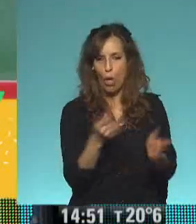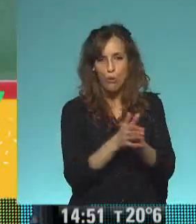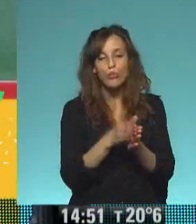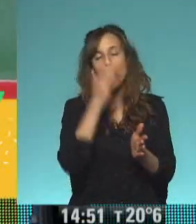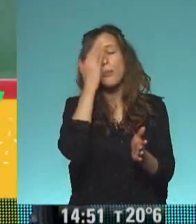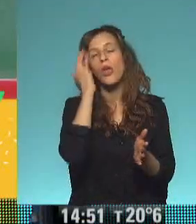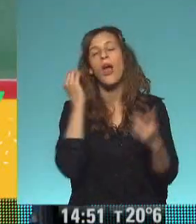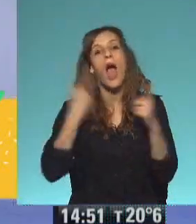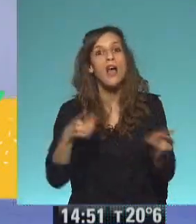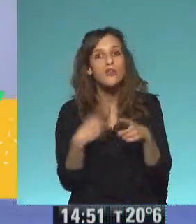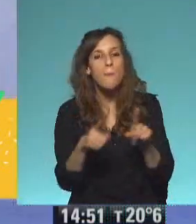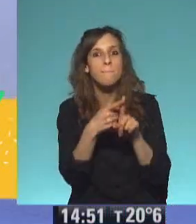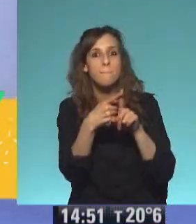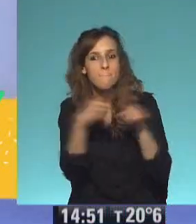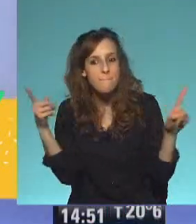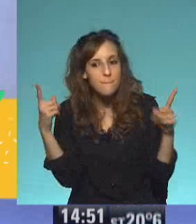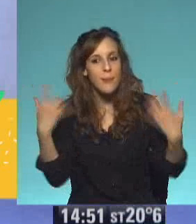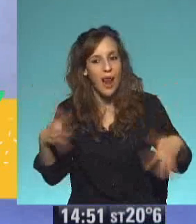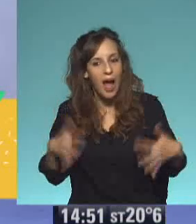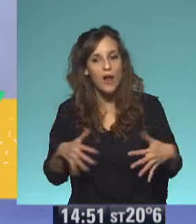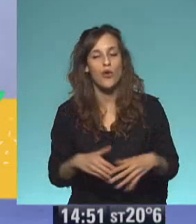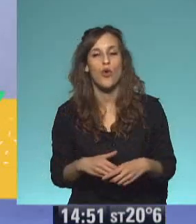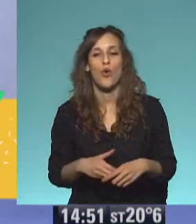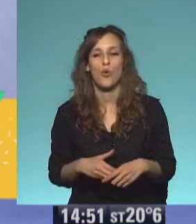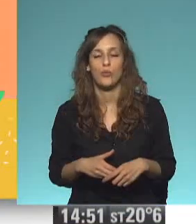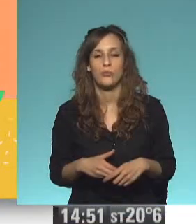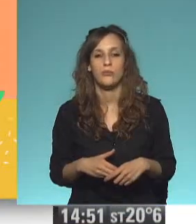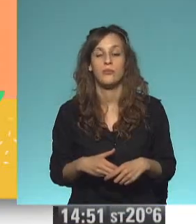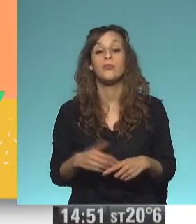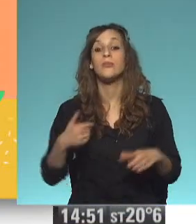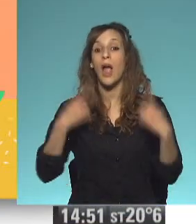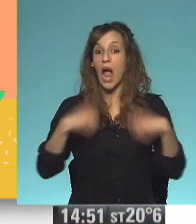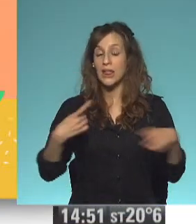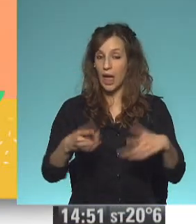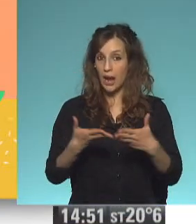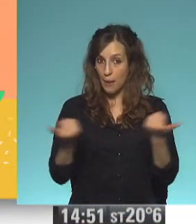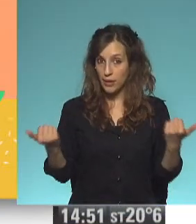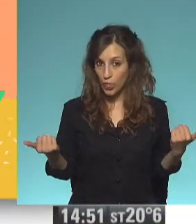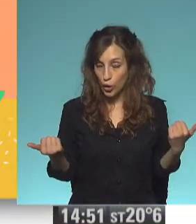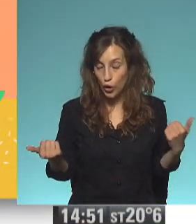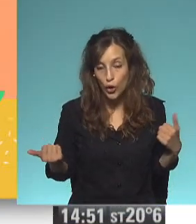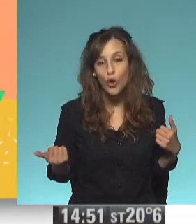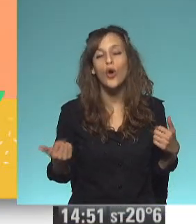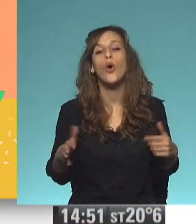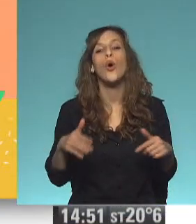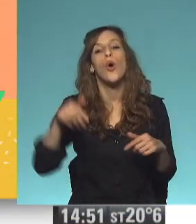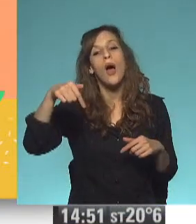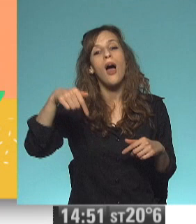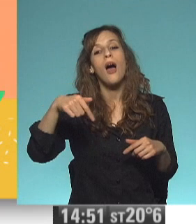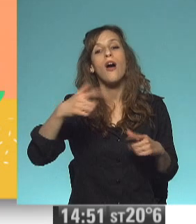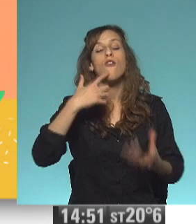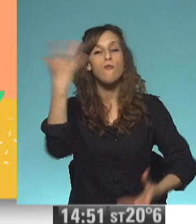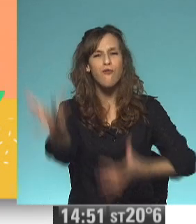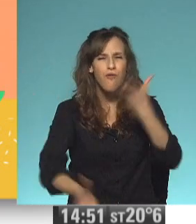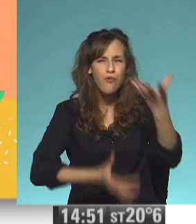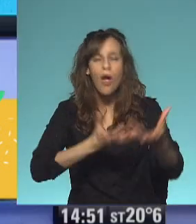larga. Así tomamos aire y la cantamos rápido, ¿eh? Hay que llamar al agua para que apague el